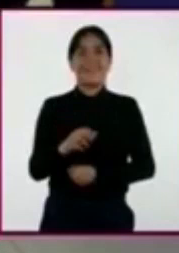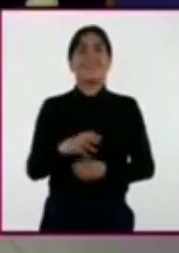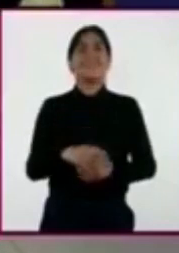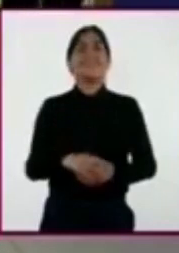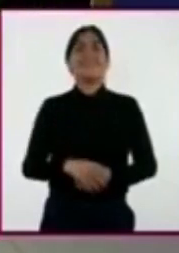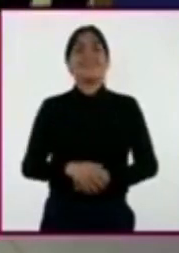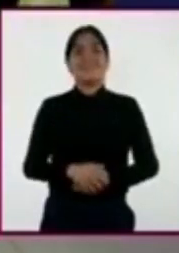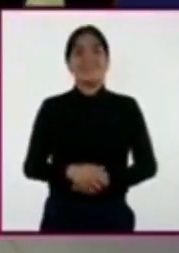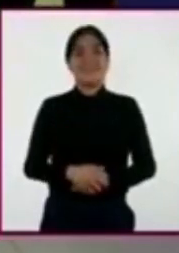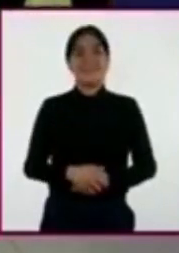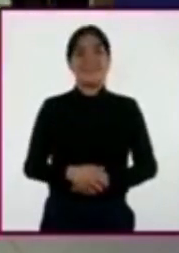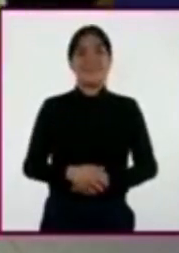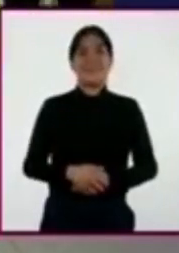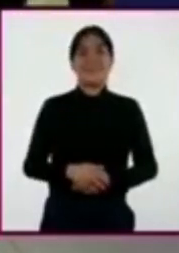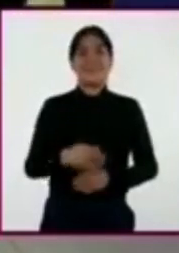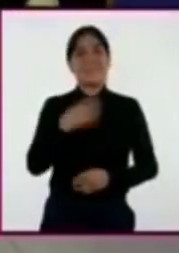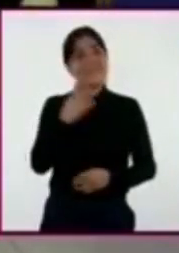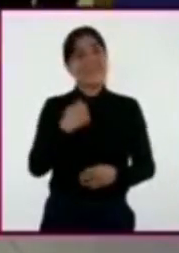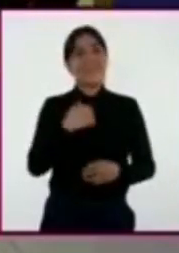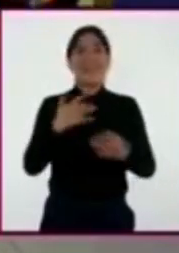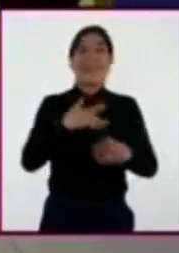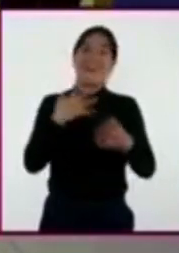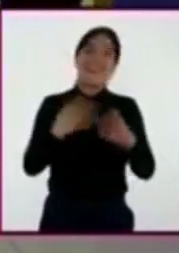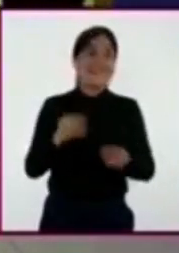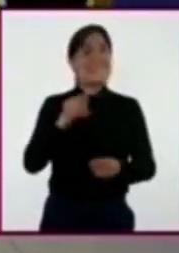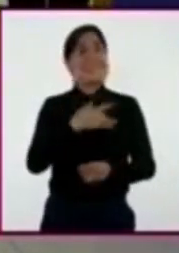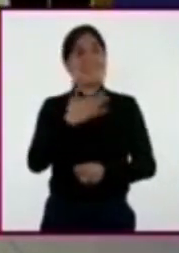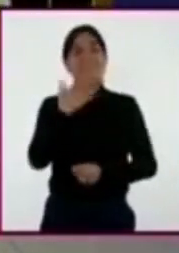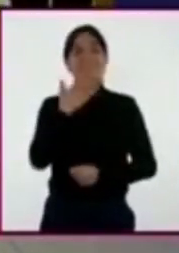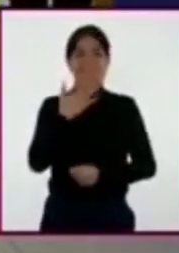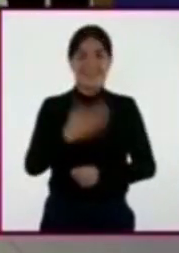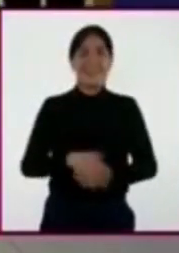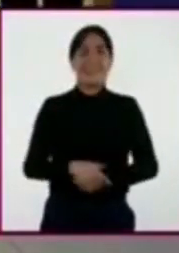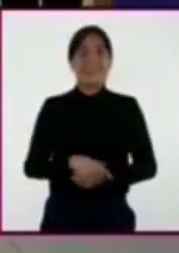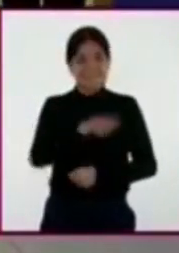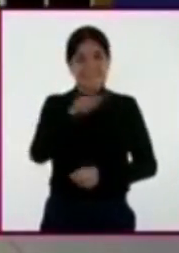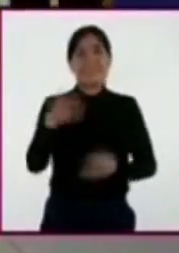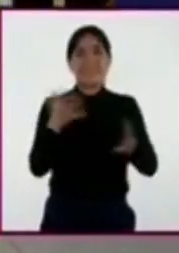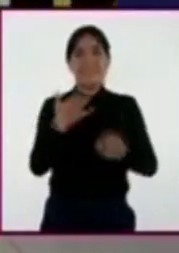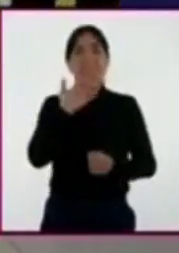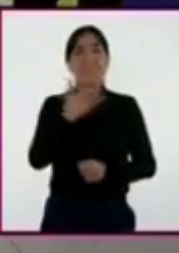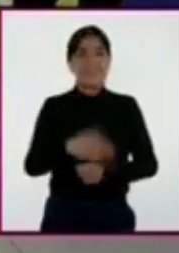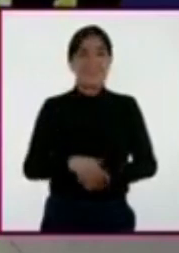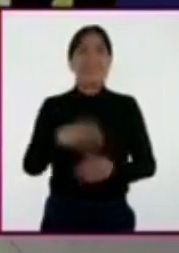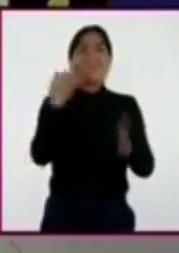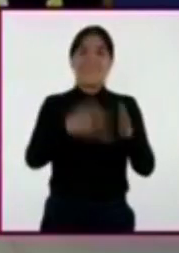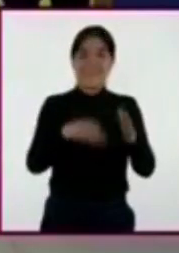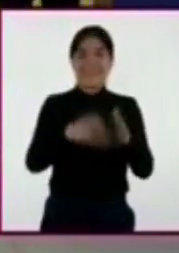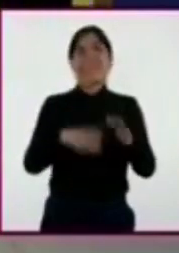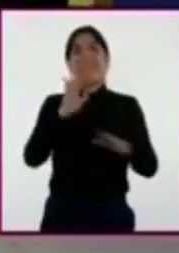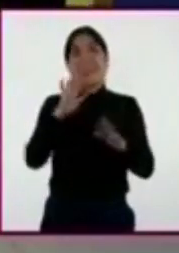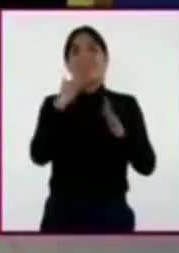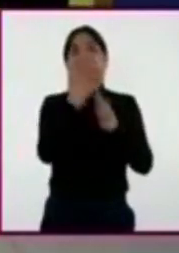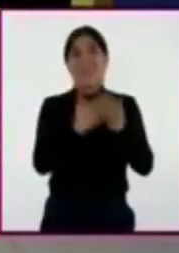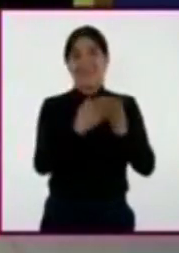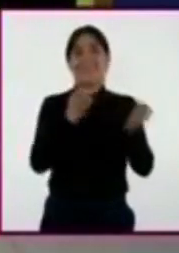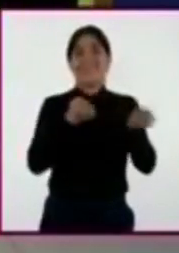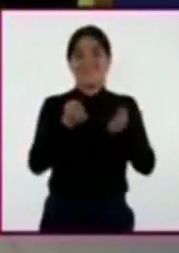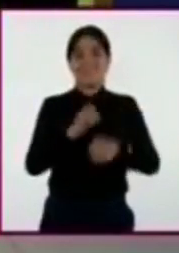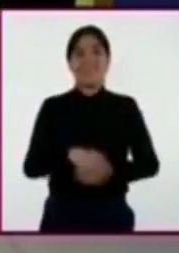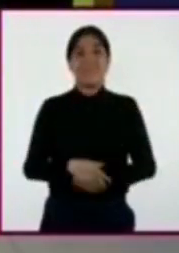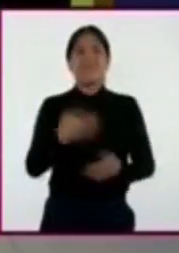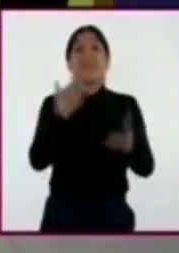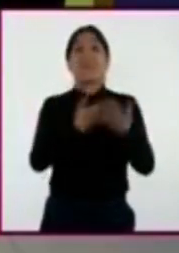16. Muy bien. Nada de rendirse, maestro. Lo están haciendo bien. Nos falta menos ejercicios. Ahora vamos